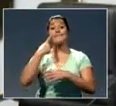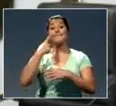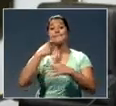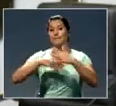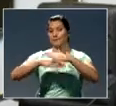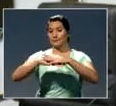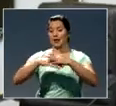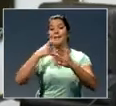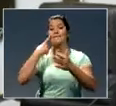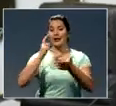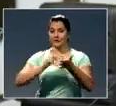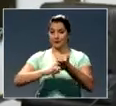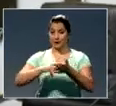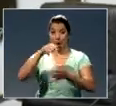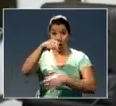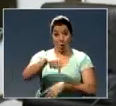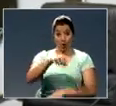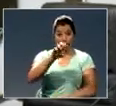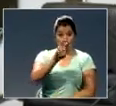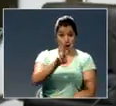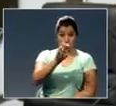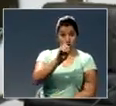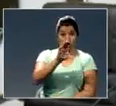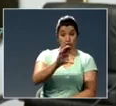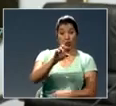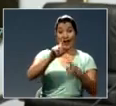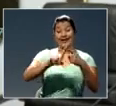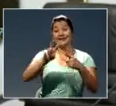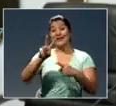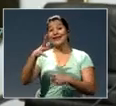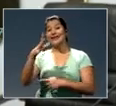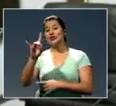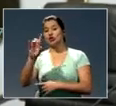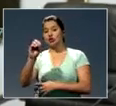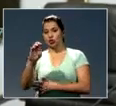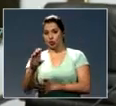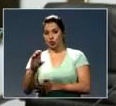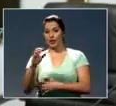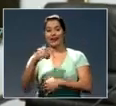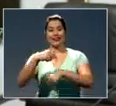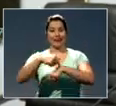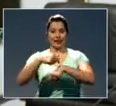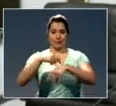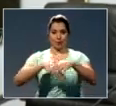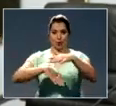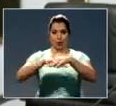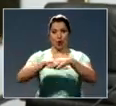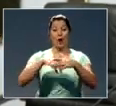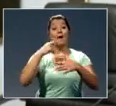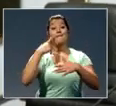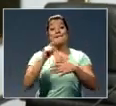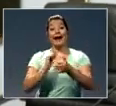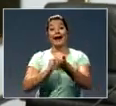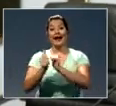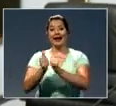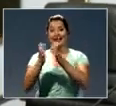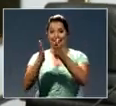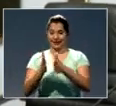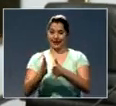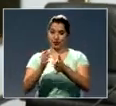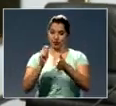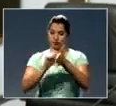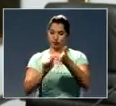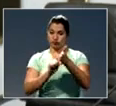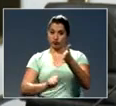de hoy, 2 de octubre y hasta el 18 estaremos recibiendo los formularios de inscripción de candidaturas. Es muy